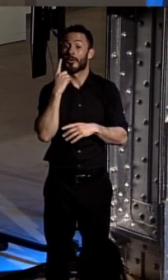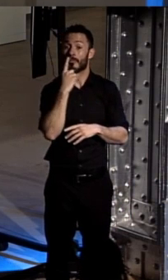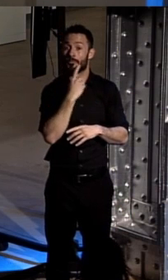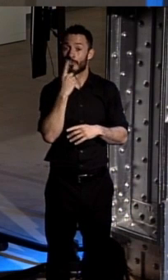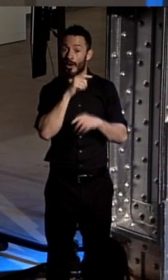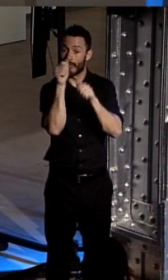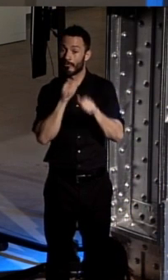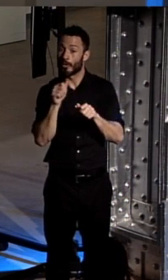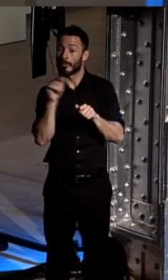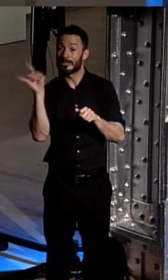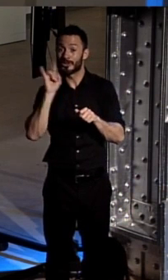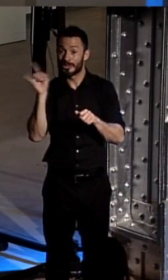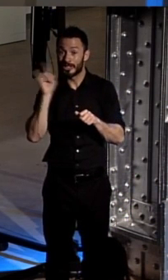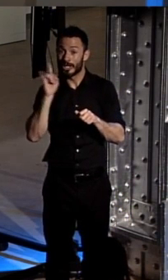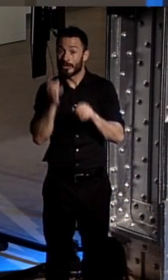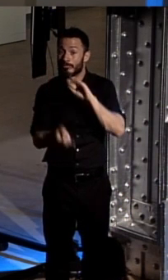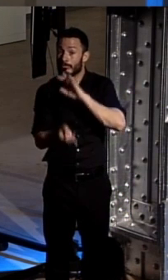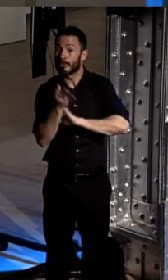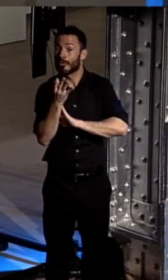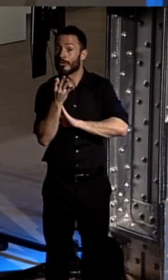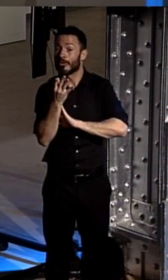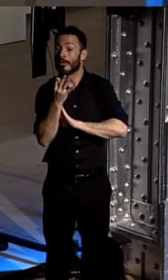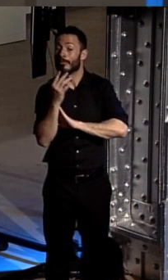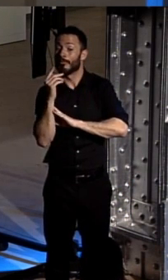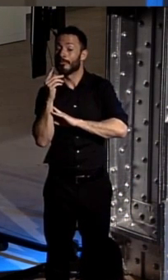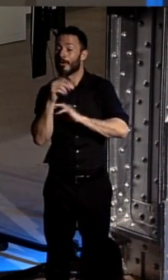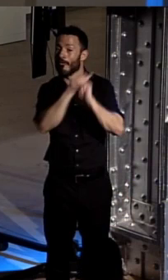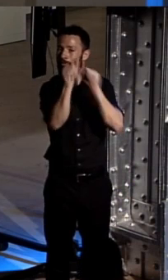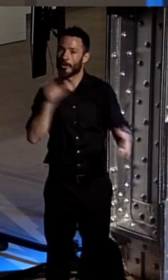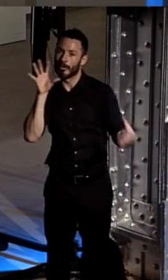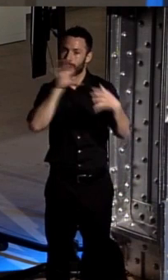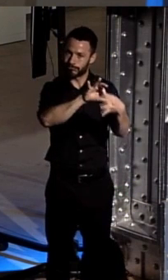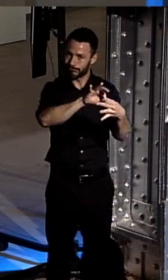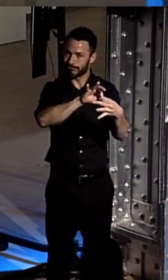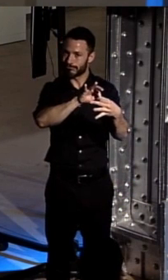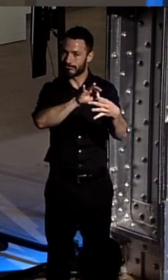esos sonidos corresponde con la forma que tendrían que tener. Eso explica las